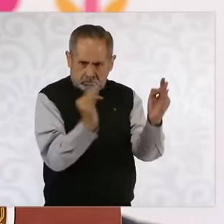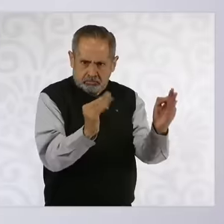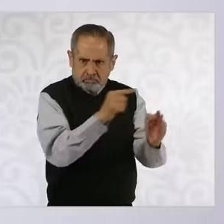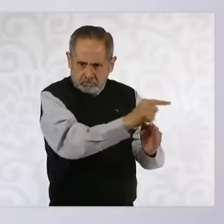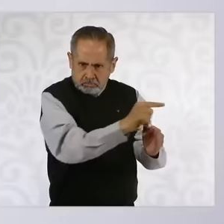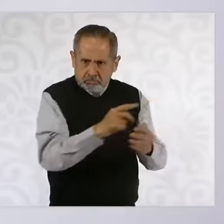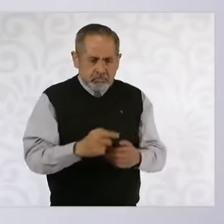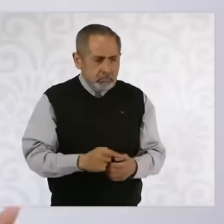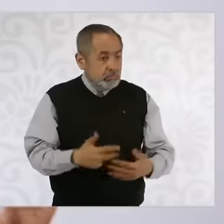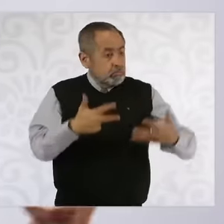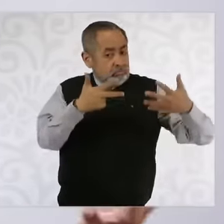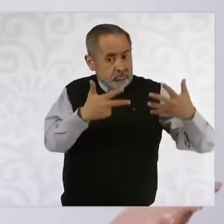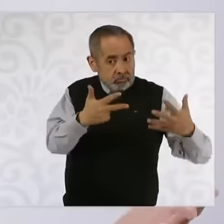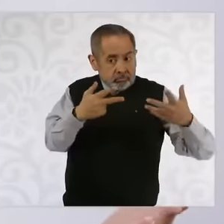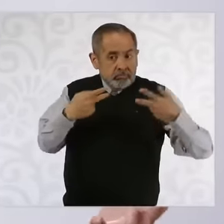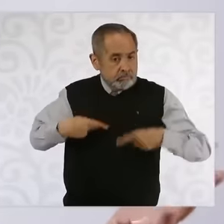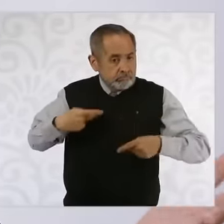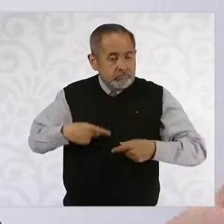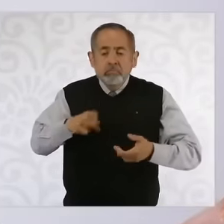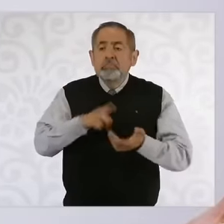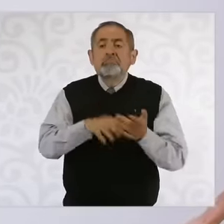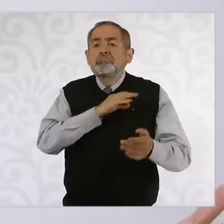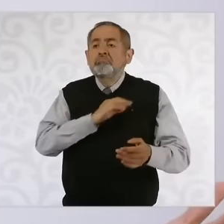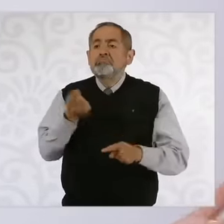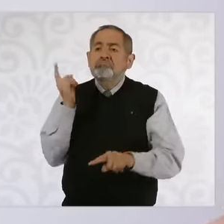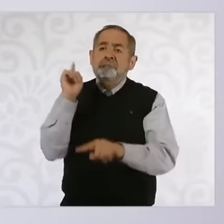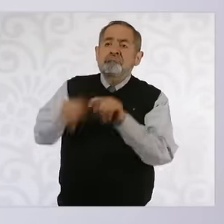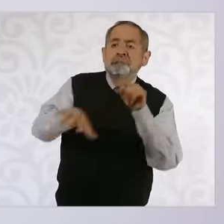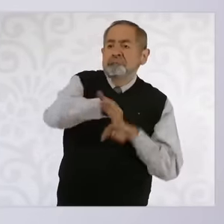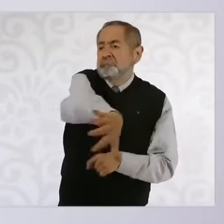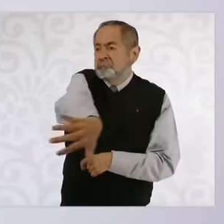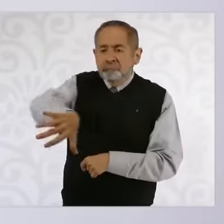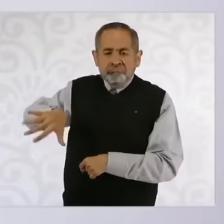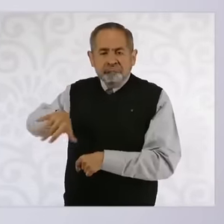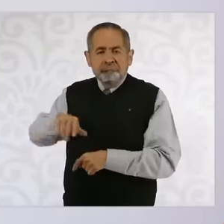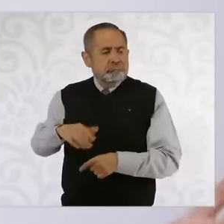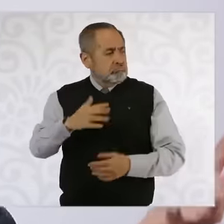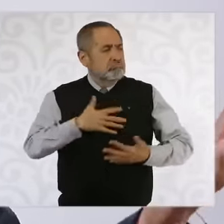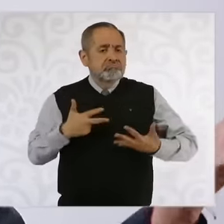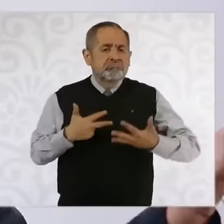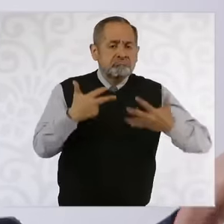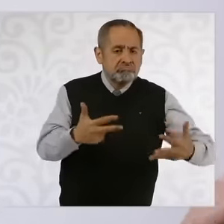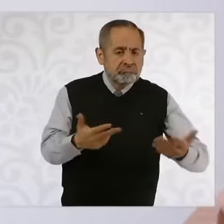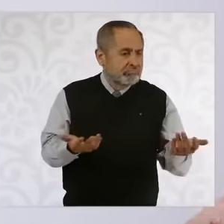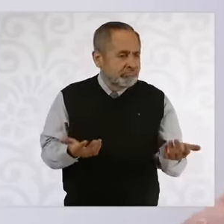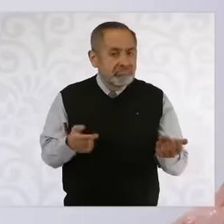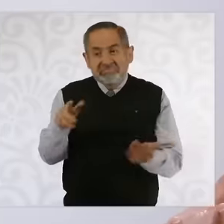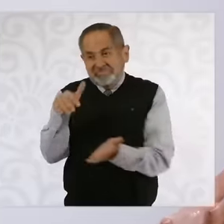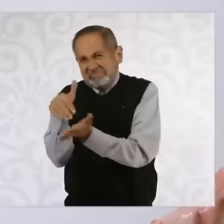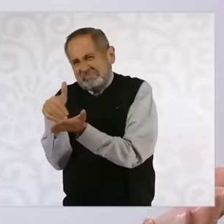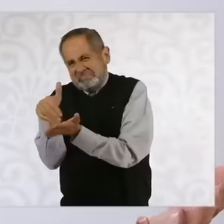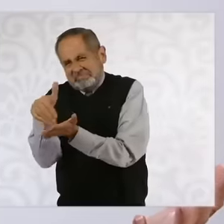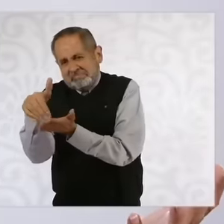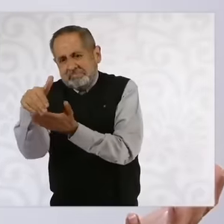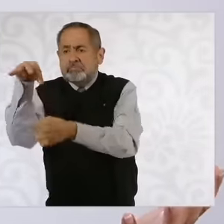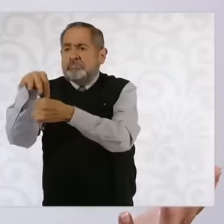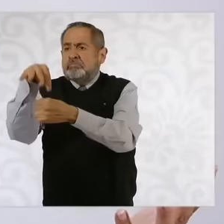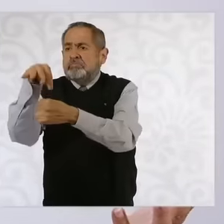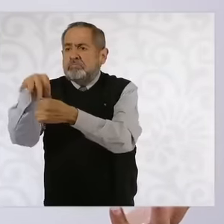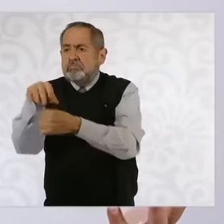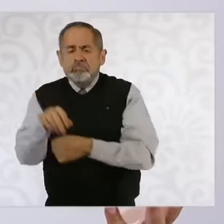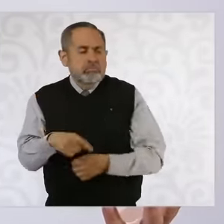Si 8 ministros pueden ir en contra de un pueblo de millones y millones de votos,